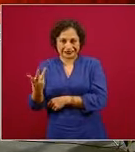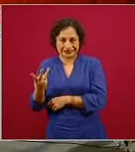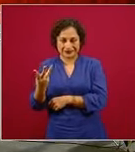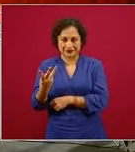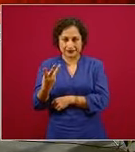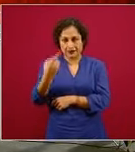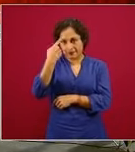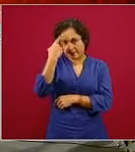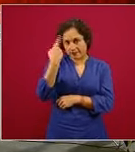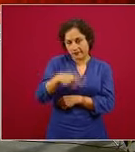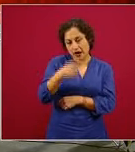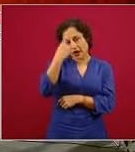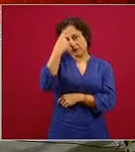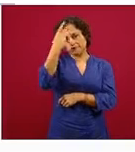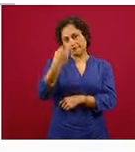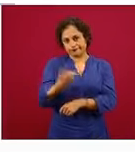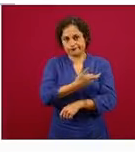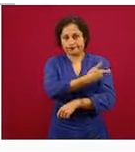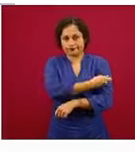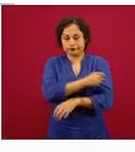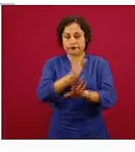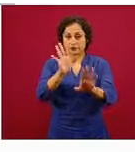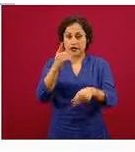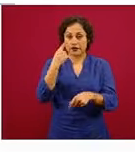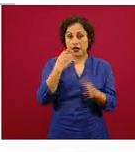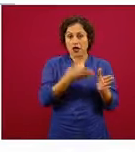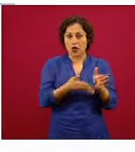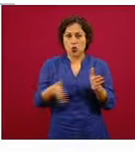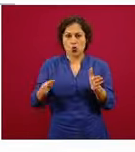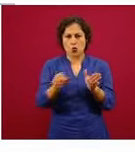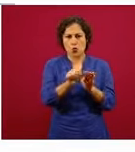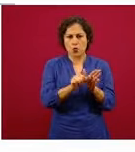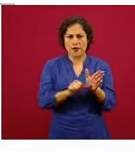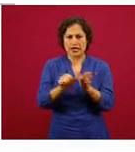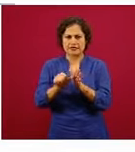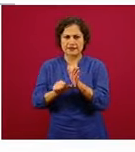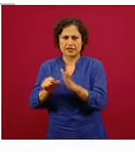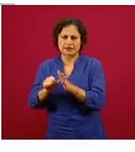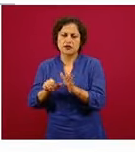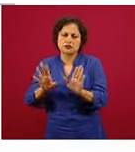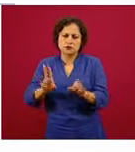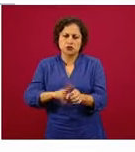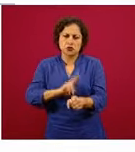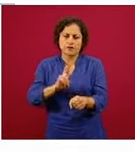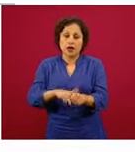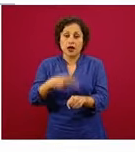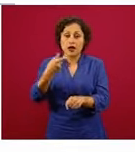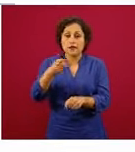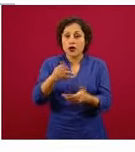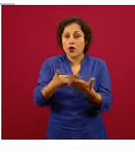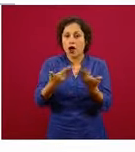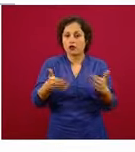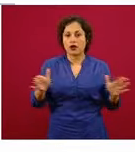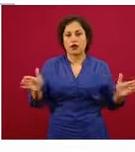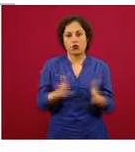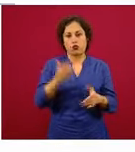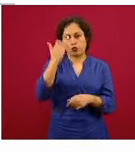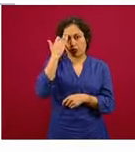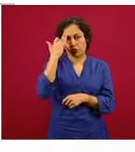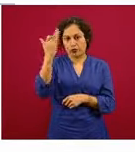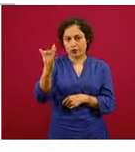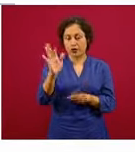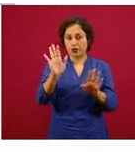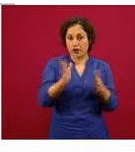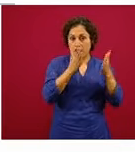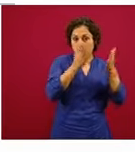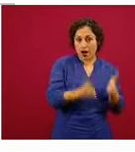recalco en este camino, que varía en meses y ahora se reduce. Hay que preguntarnos desde la primera